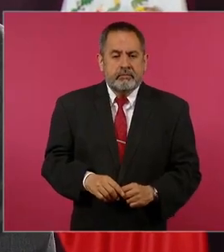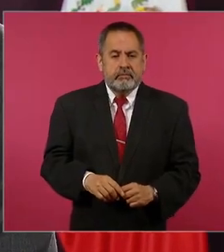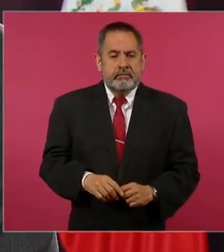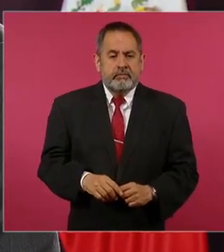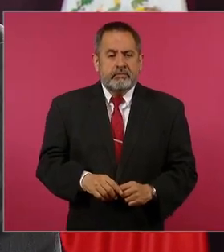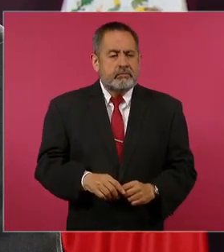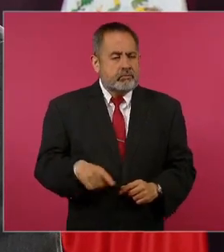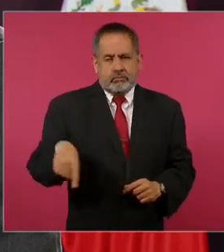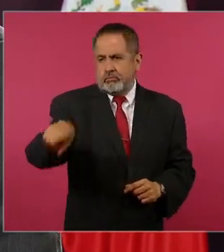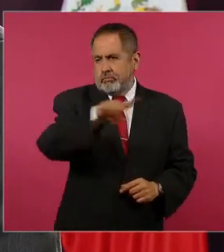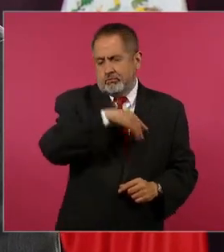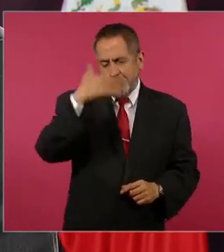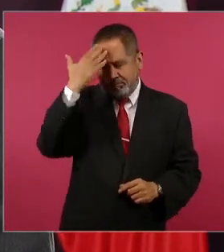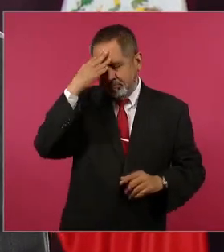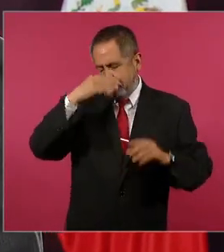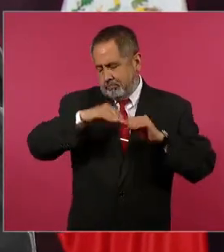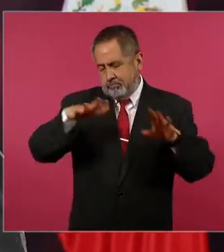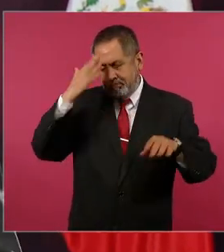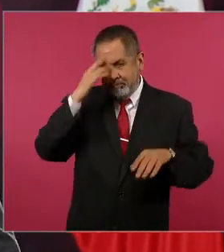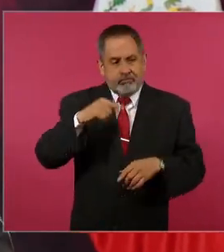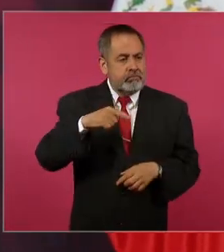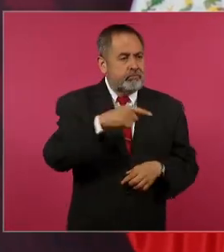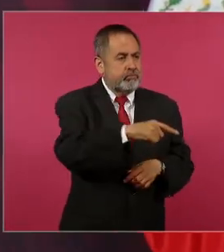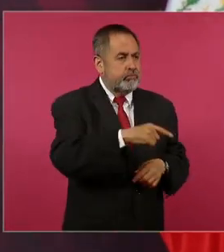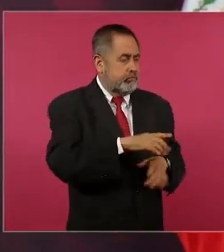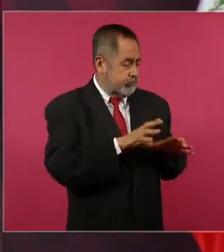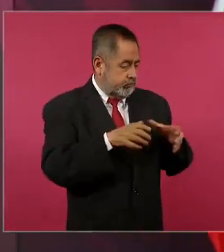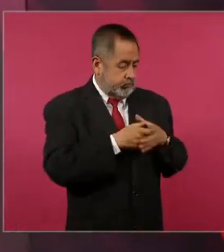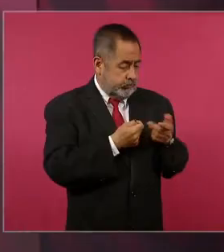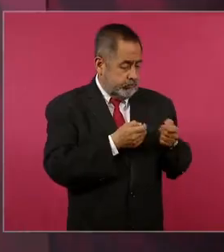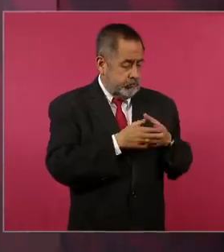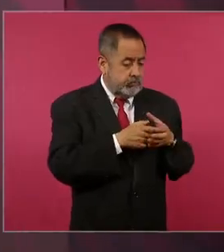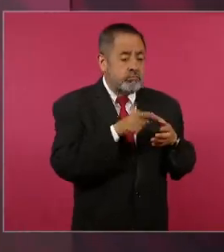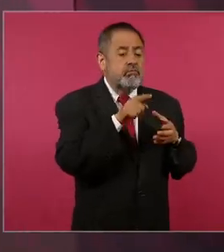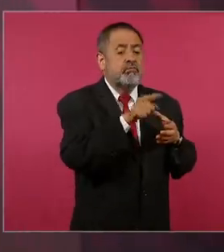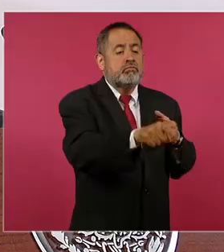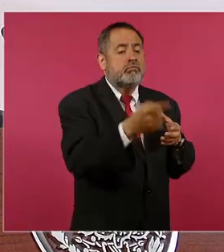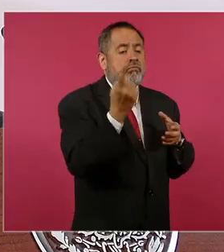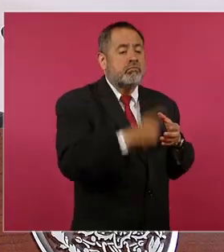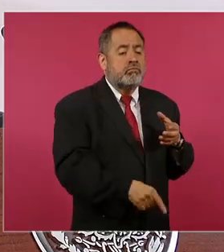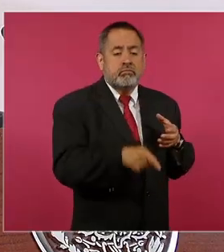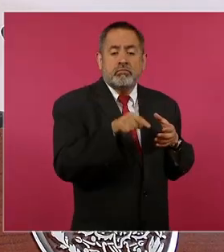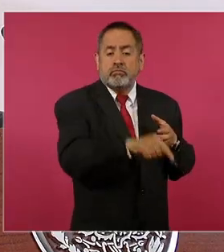es de dominio público, de una minoría